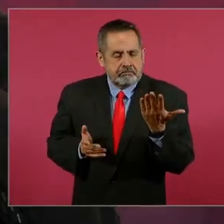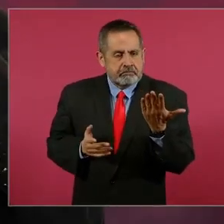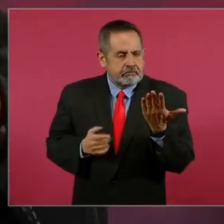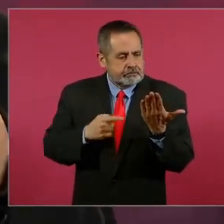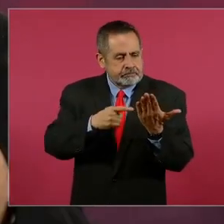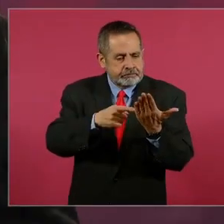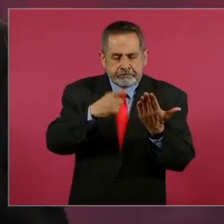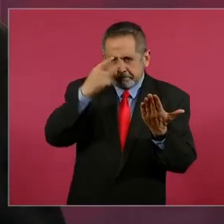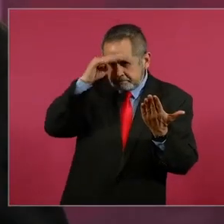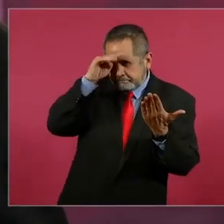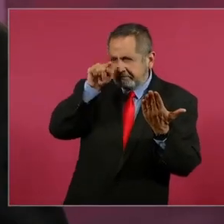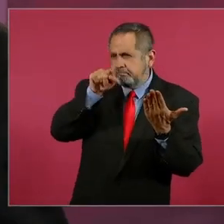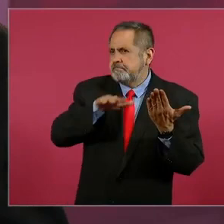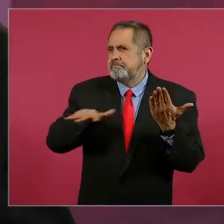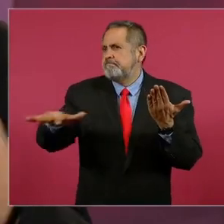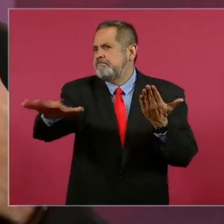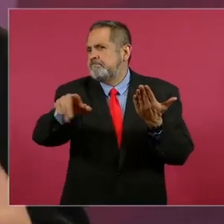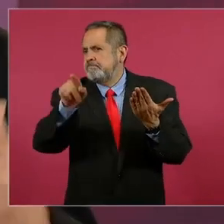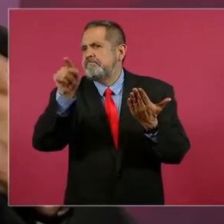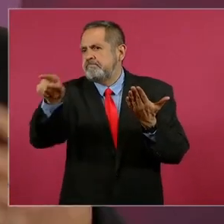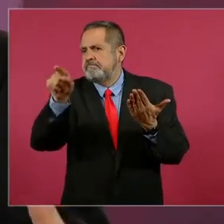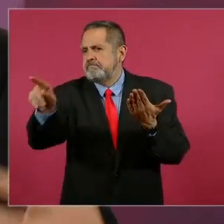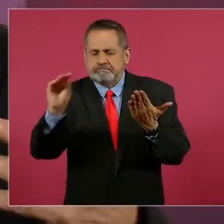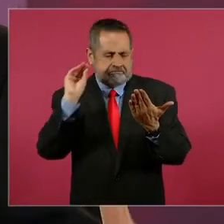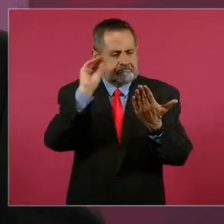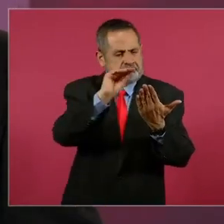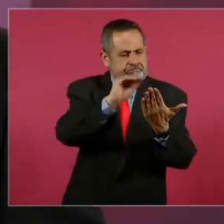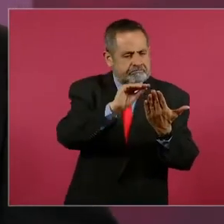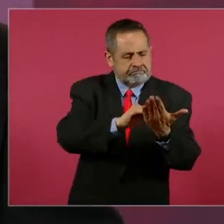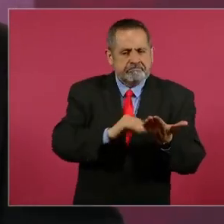pensando en el pueblo, cómo mejorar